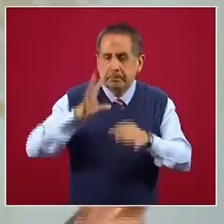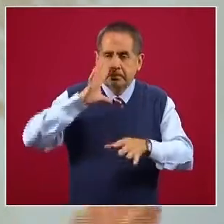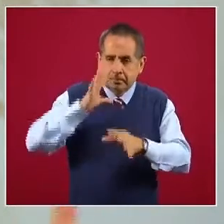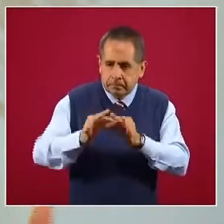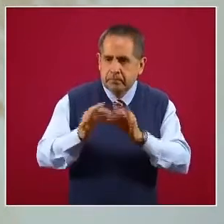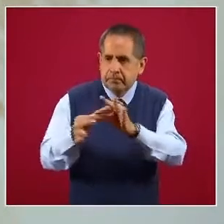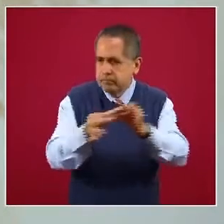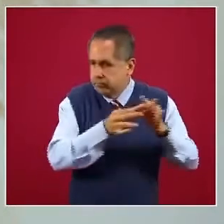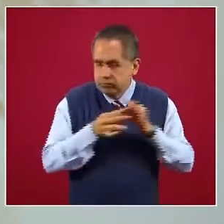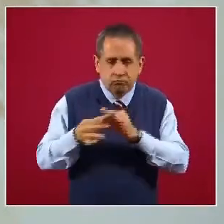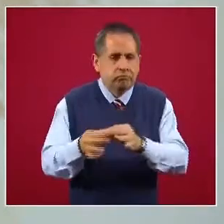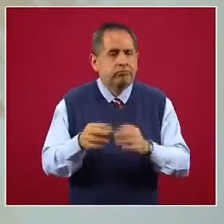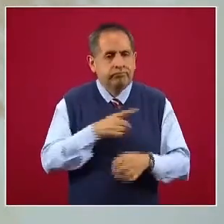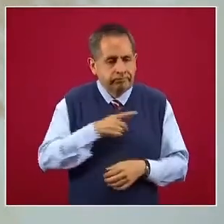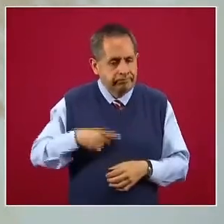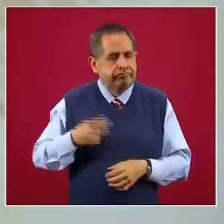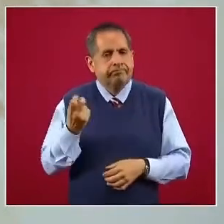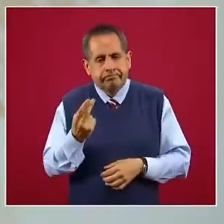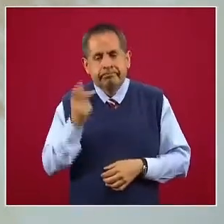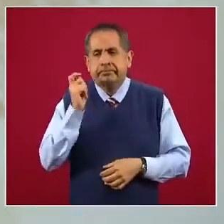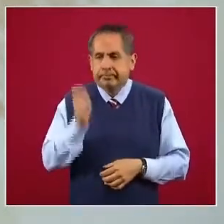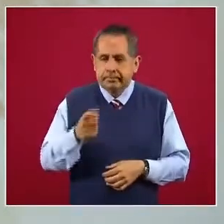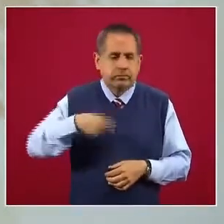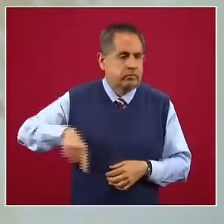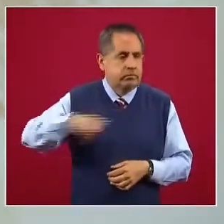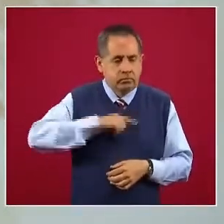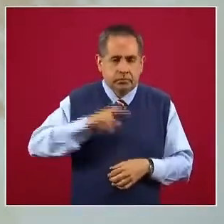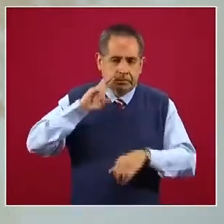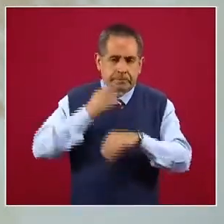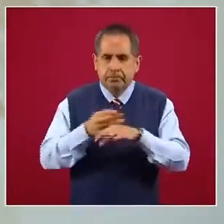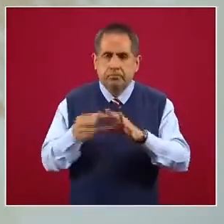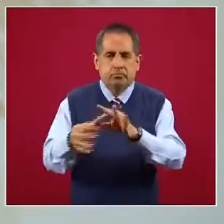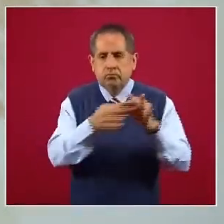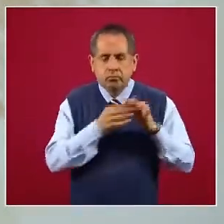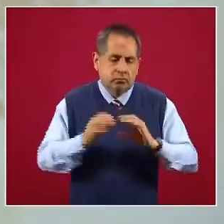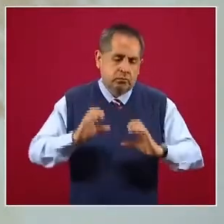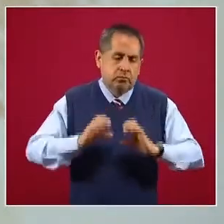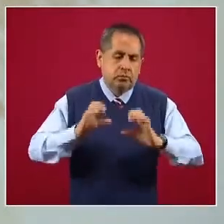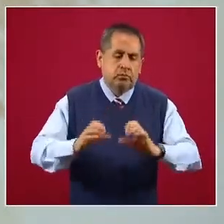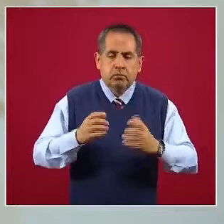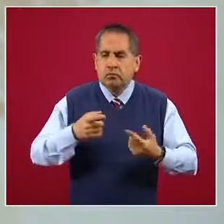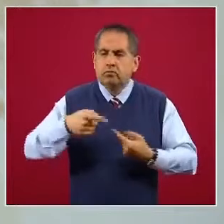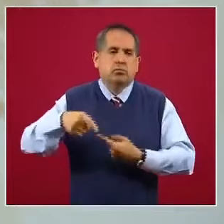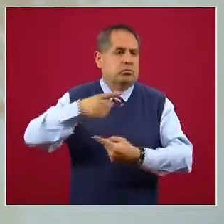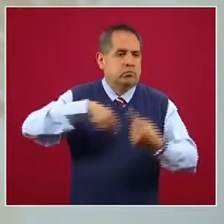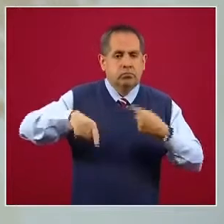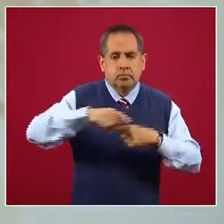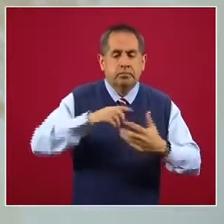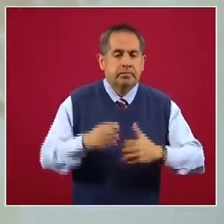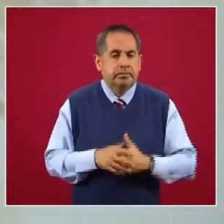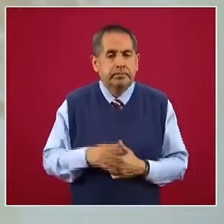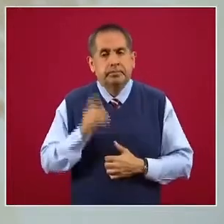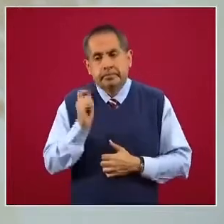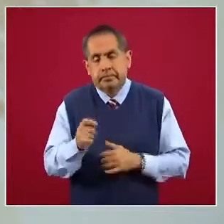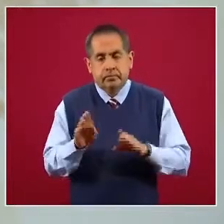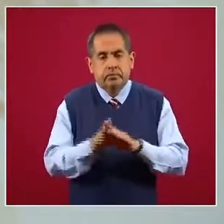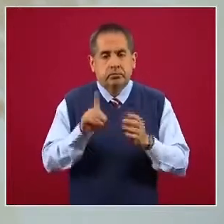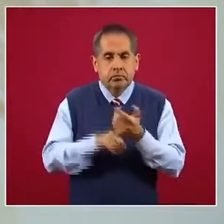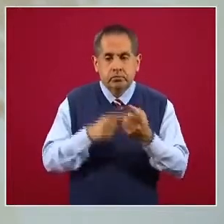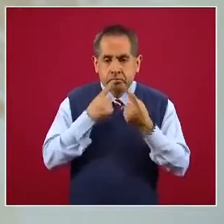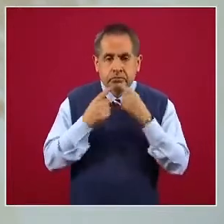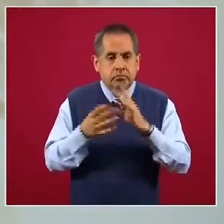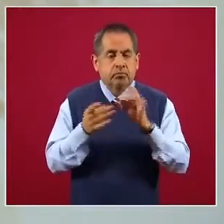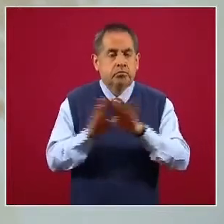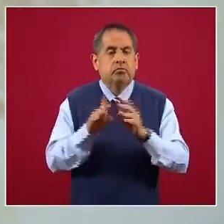Todos, todas debemos y tenemos la oportunidad de ser corresponsables, cuidarnos unos a otros. Y en la medida de que